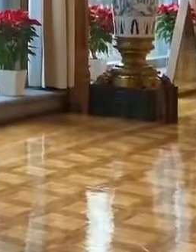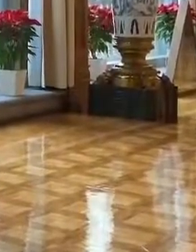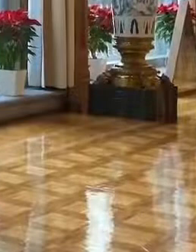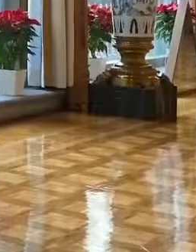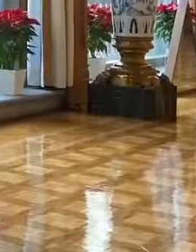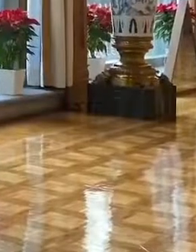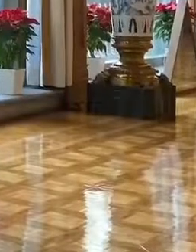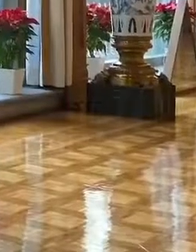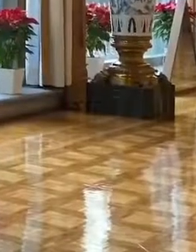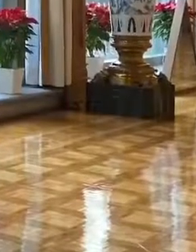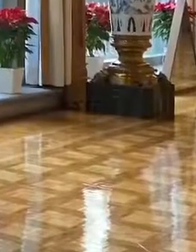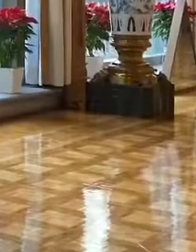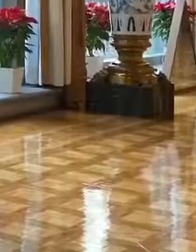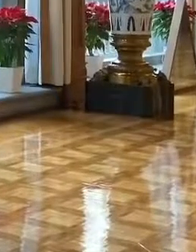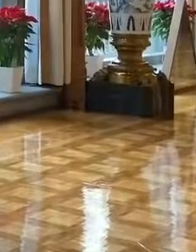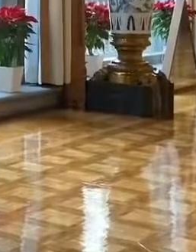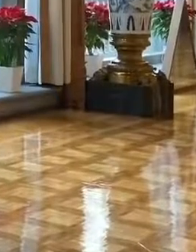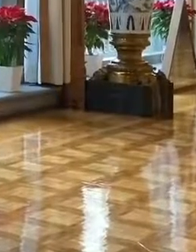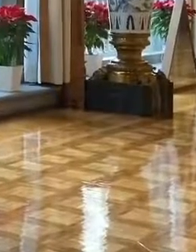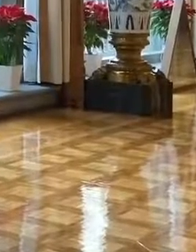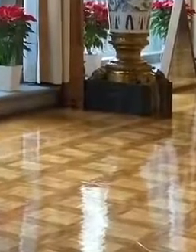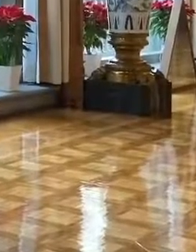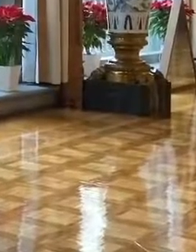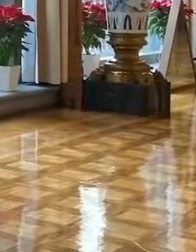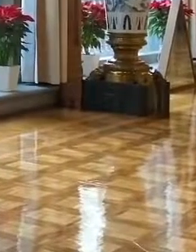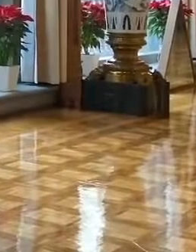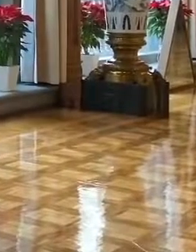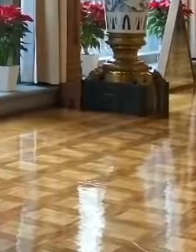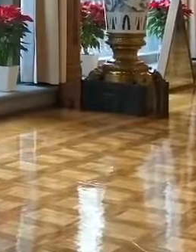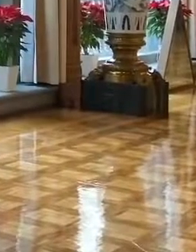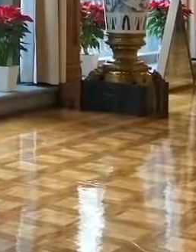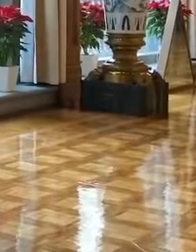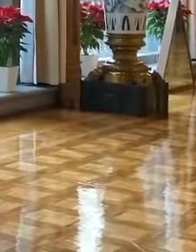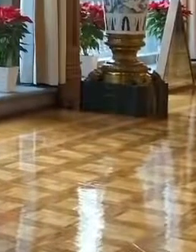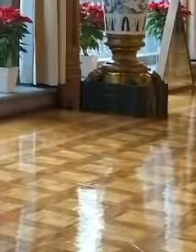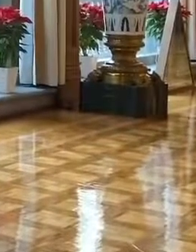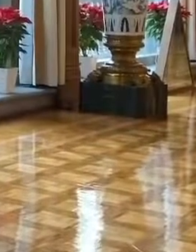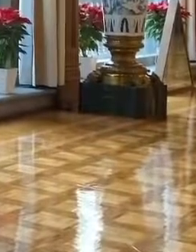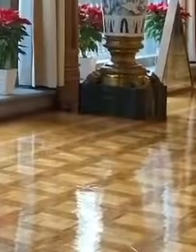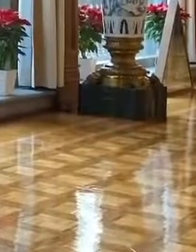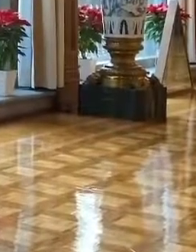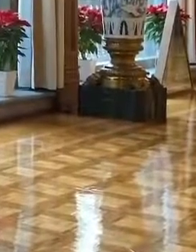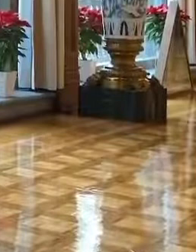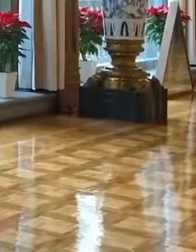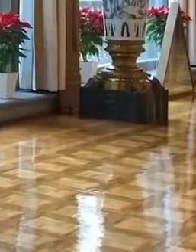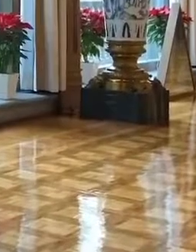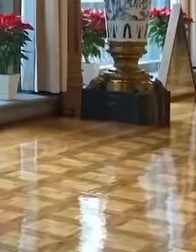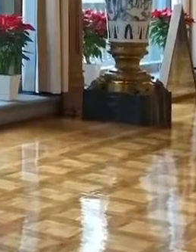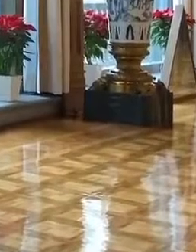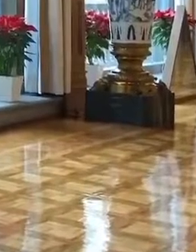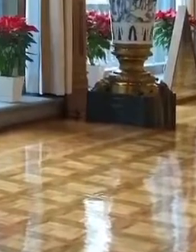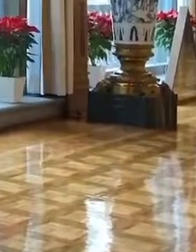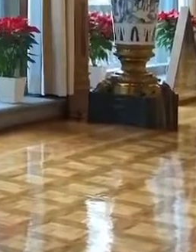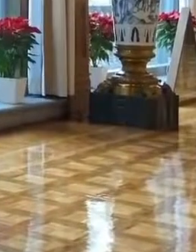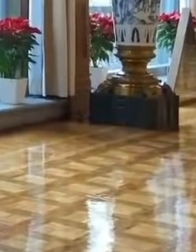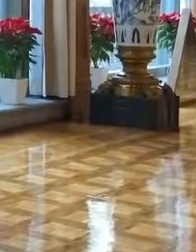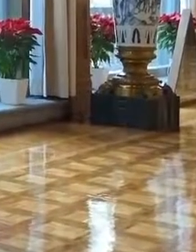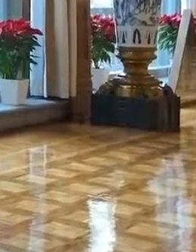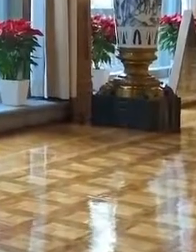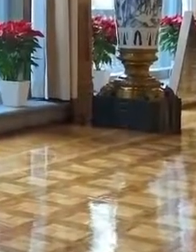Se portó muy bien y se comprometieron a adelantarnos